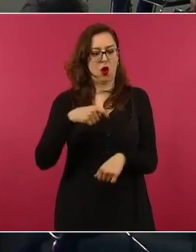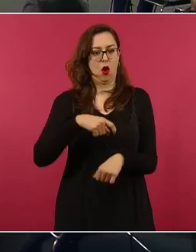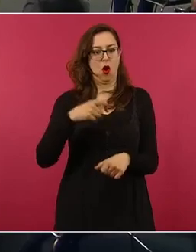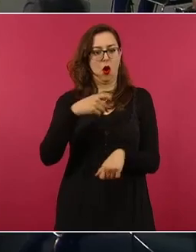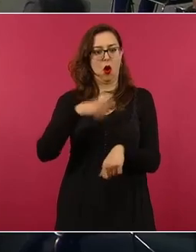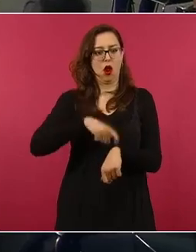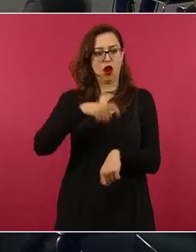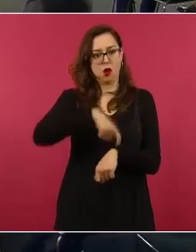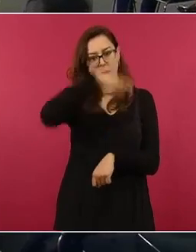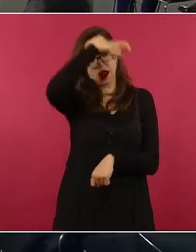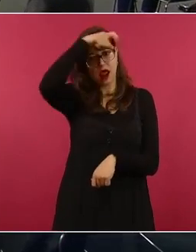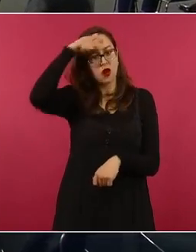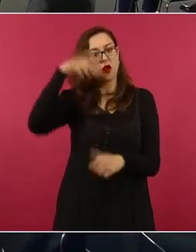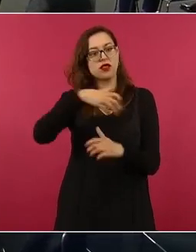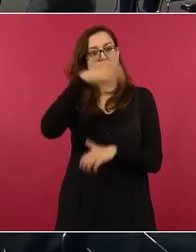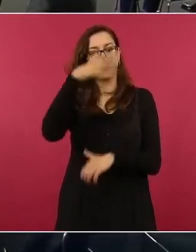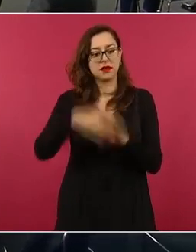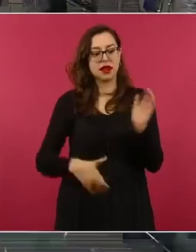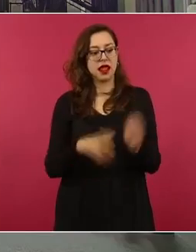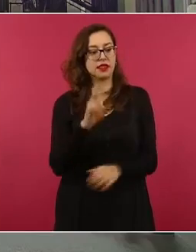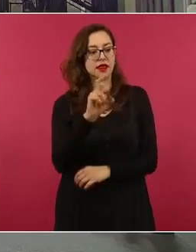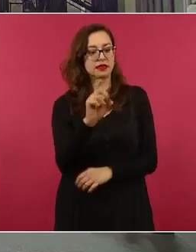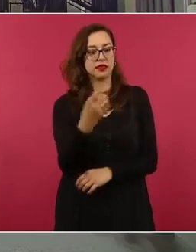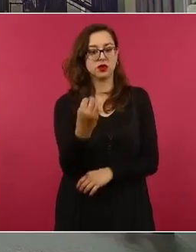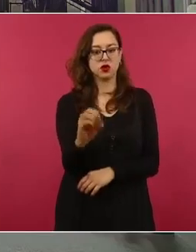es el horario de verano. Ok.